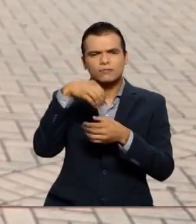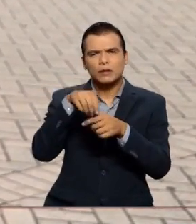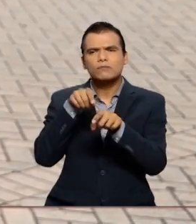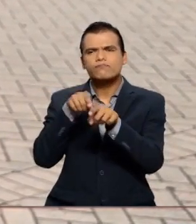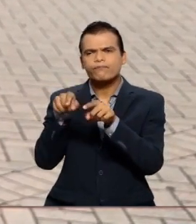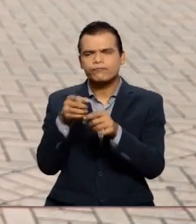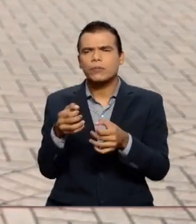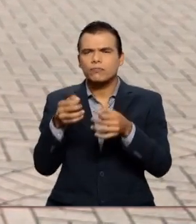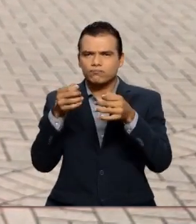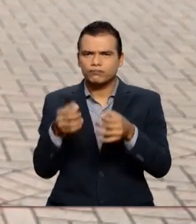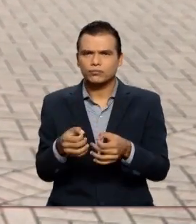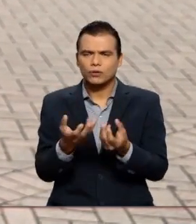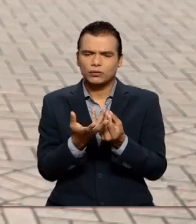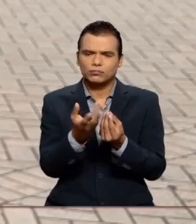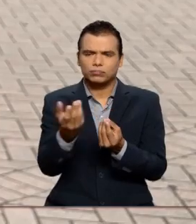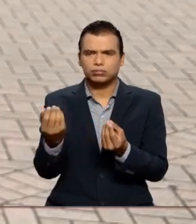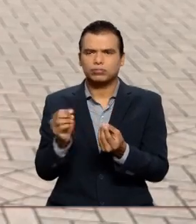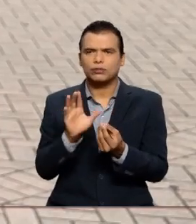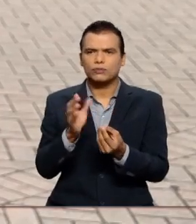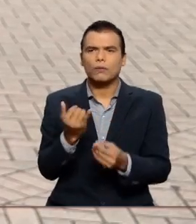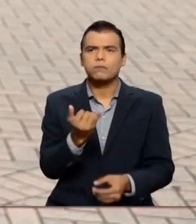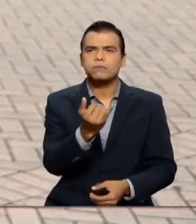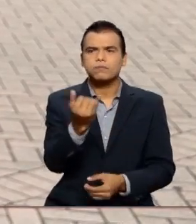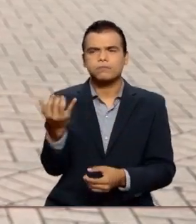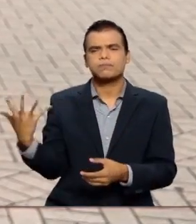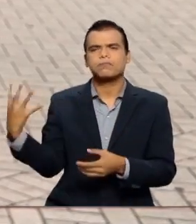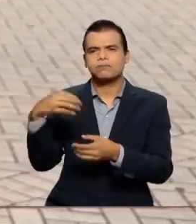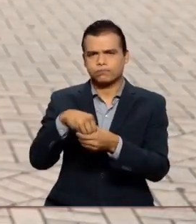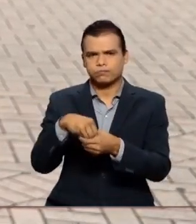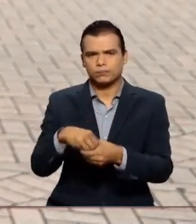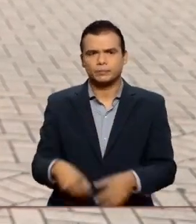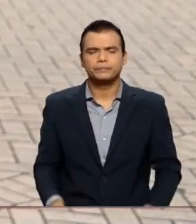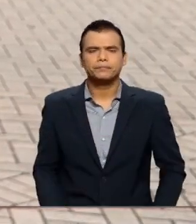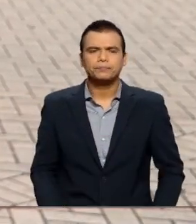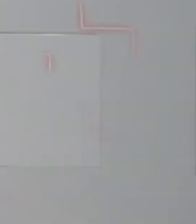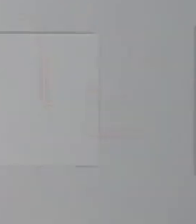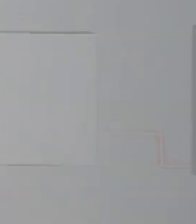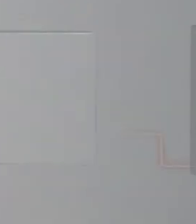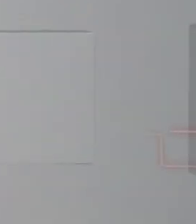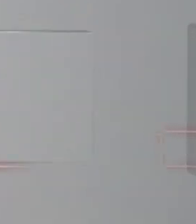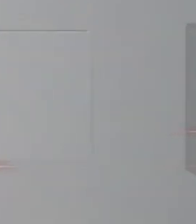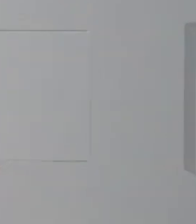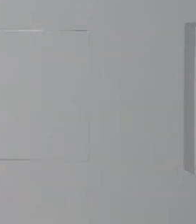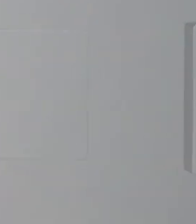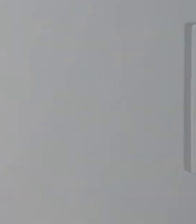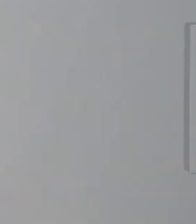estas zonas. En la información desde el sur de Cali, Camila Olaya, Telepacífico Noticias.